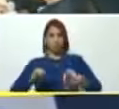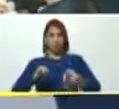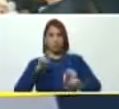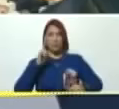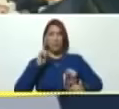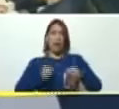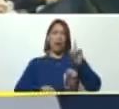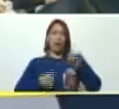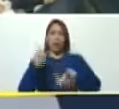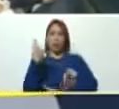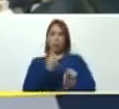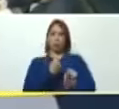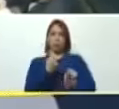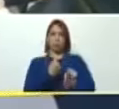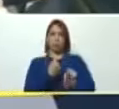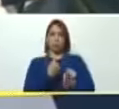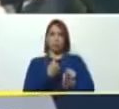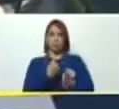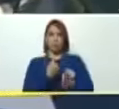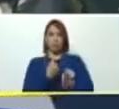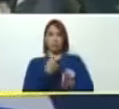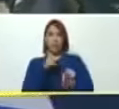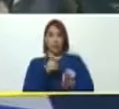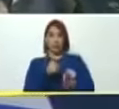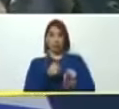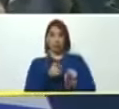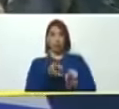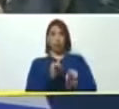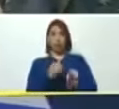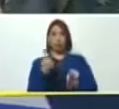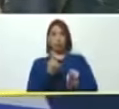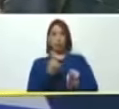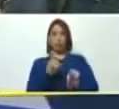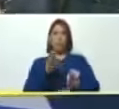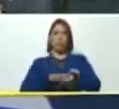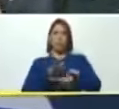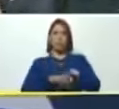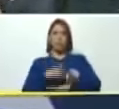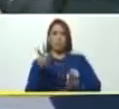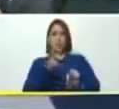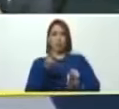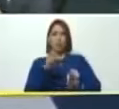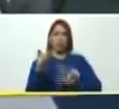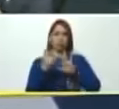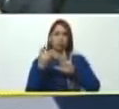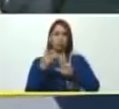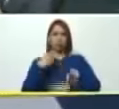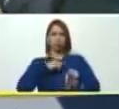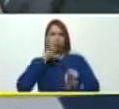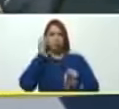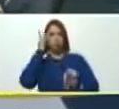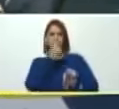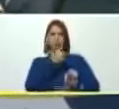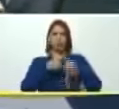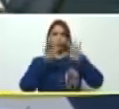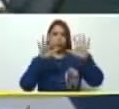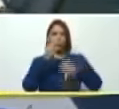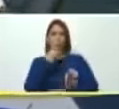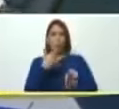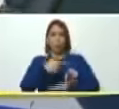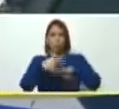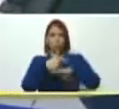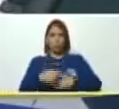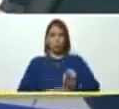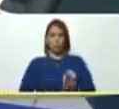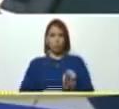único. Esto solo existe en Venezuela. La conexión que hemos creado en el 1x10 del buen gobierno